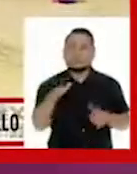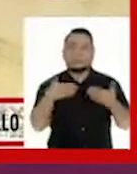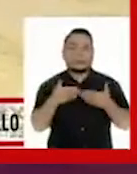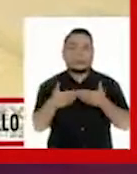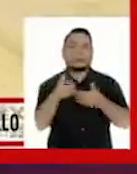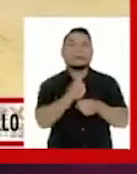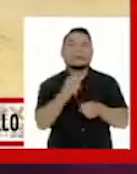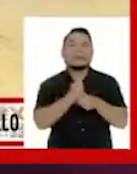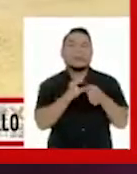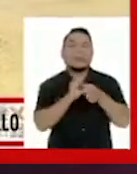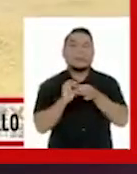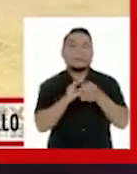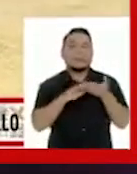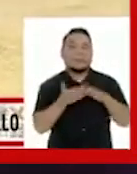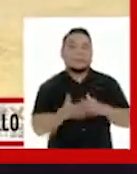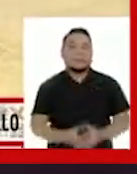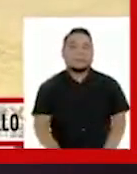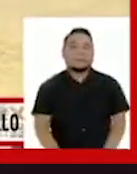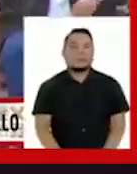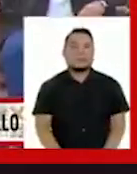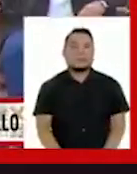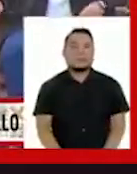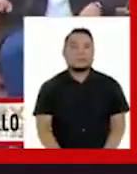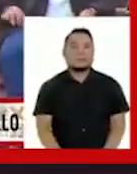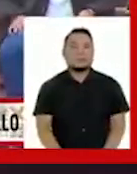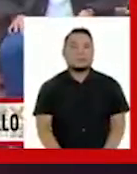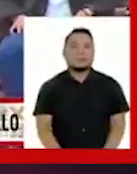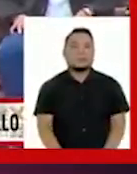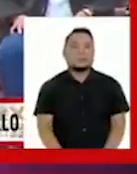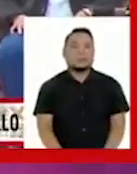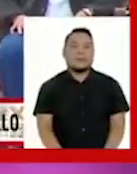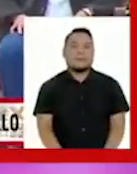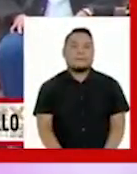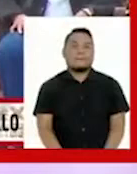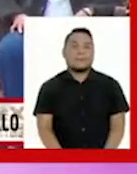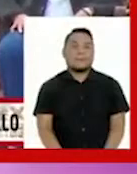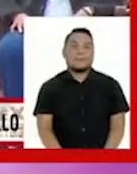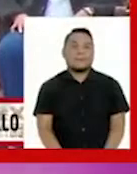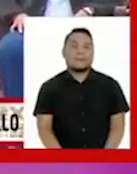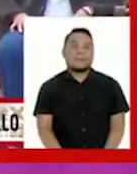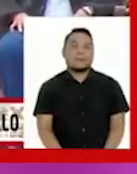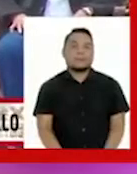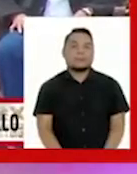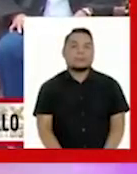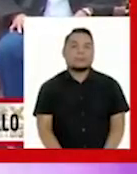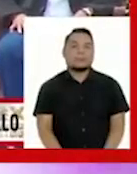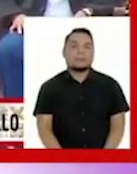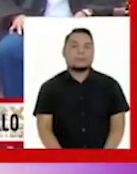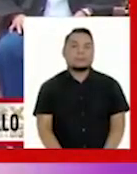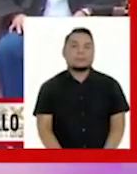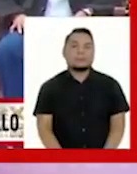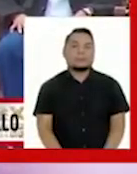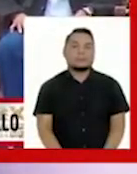premier que no es de Lima. O sea, ya los gestos no pueden ser más claros, no pueden ser más de cambio, como tú dices, en